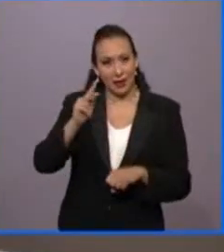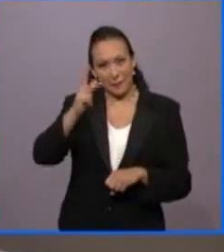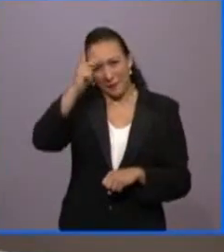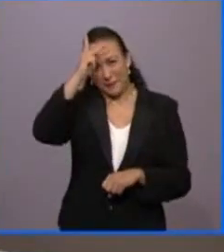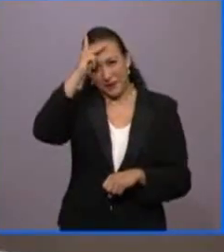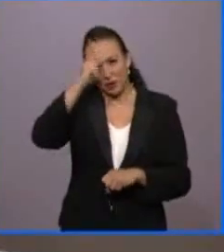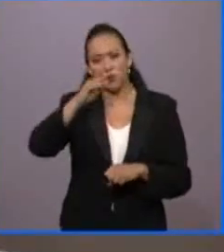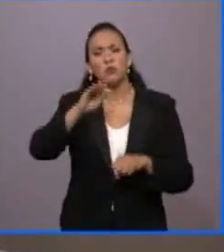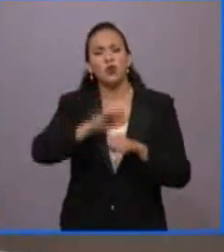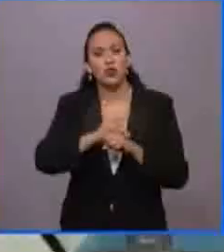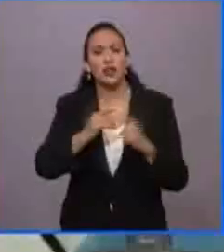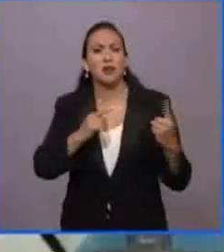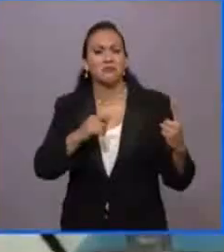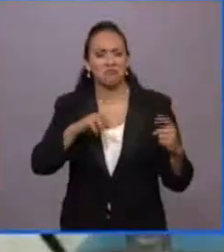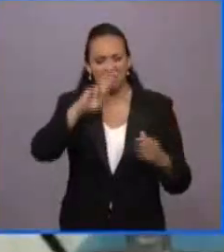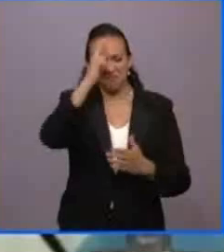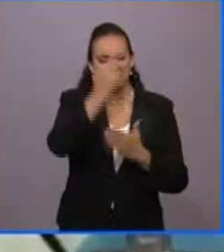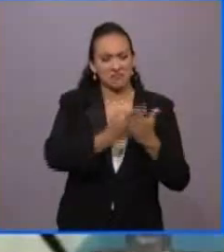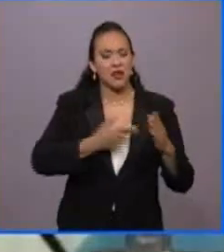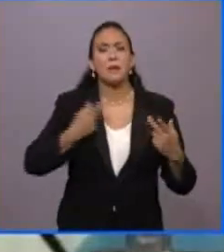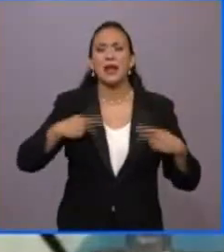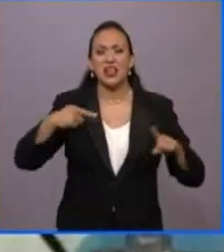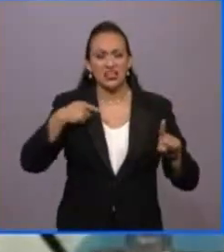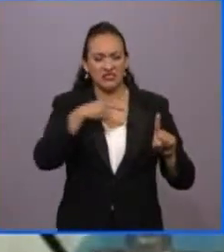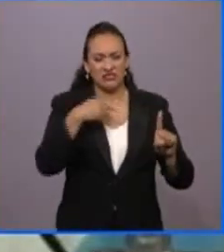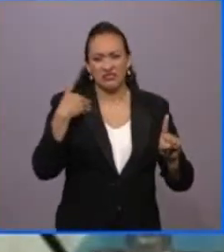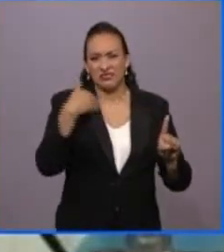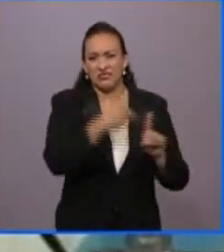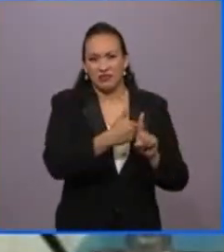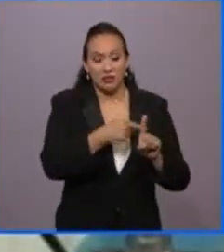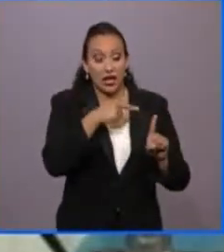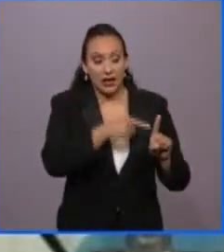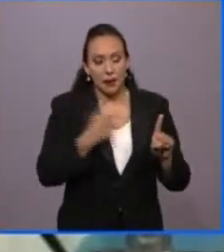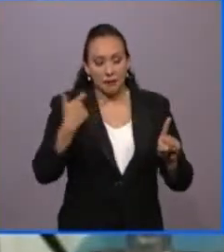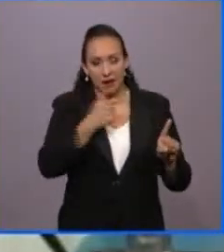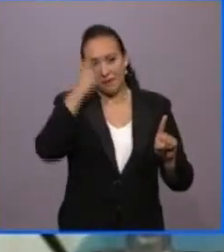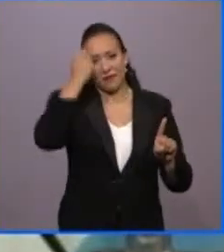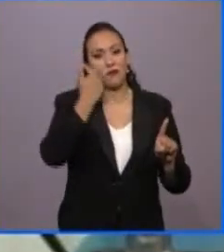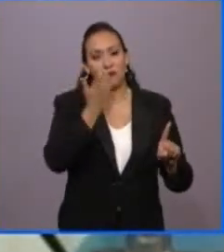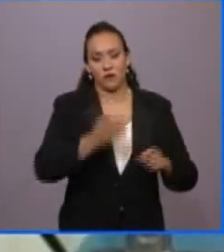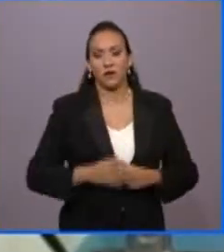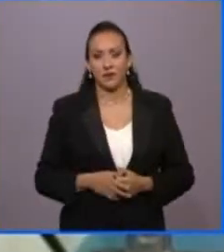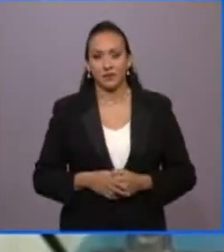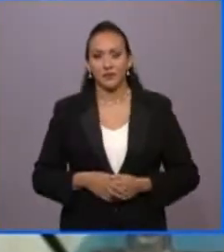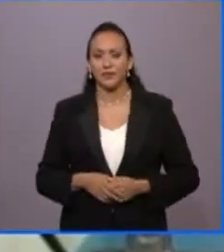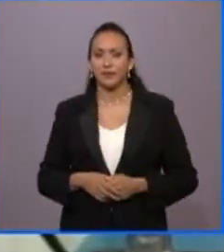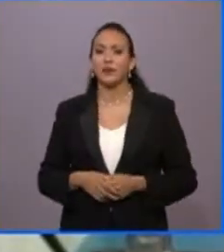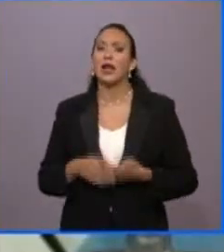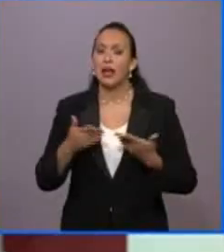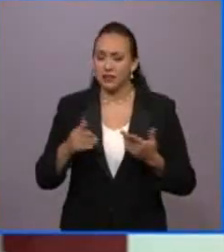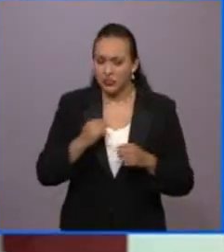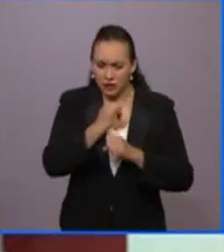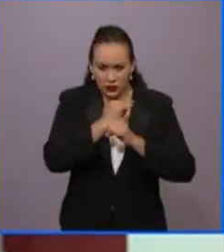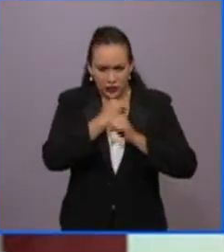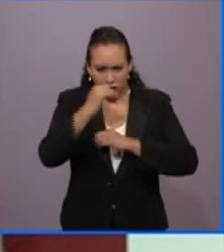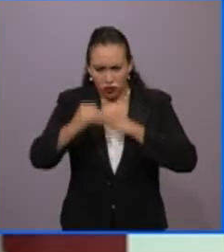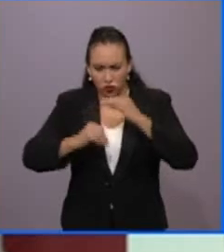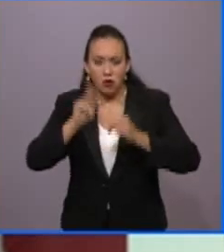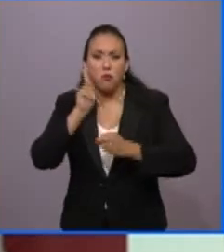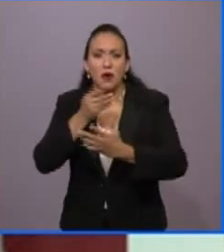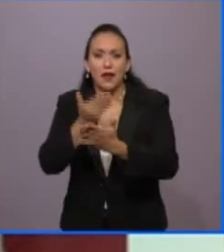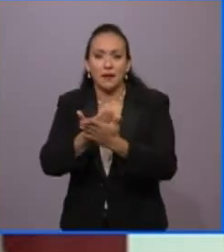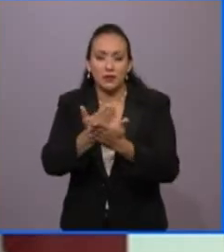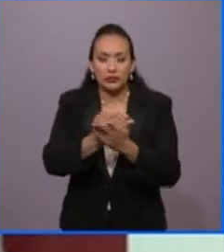la violación de los derechos de una persona a quien le negó una pensión. Llevará a cabo una diligencia probatoria por la falta